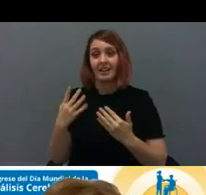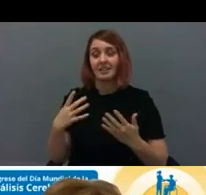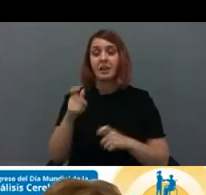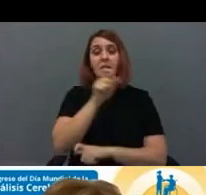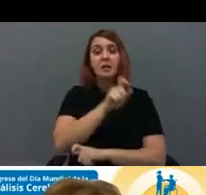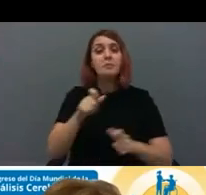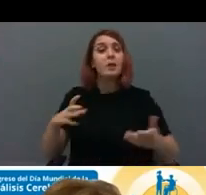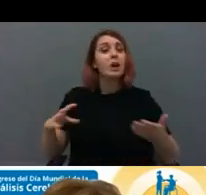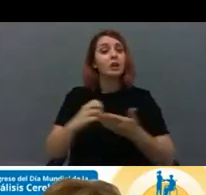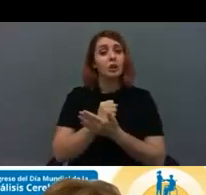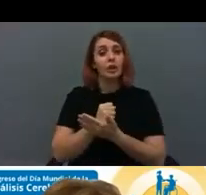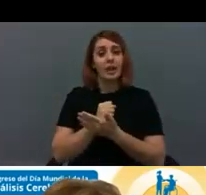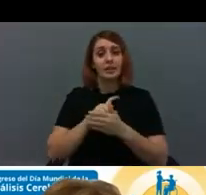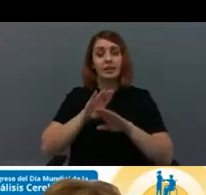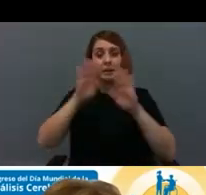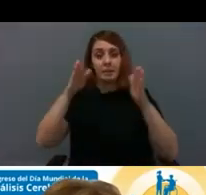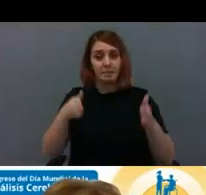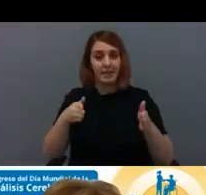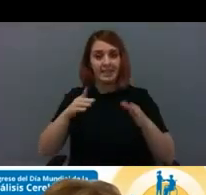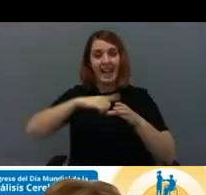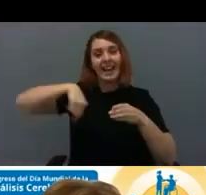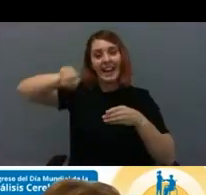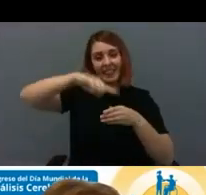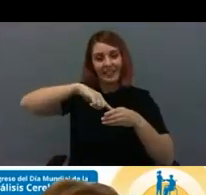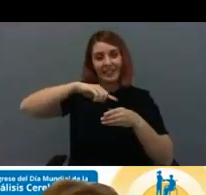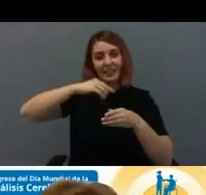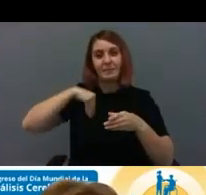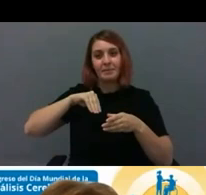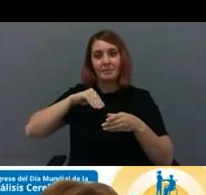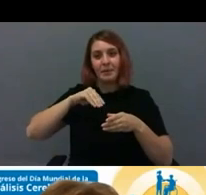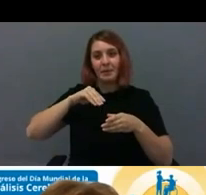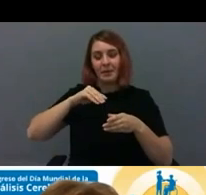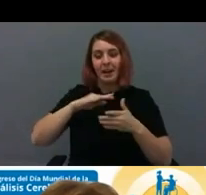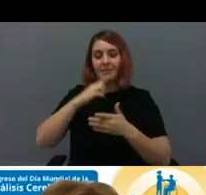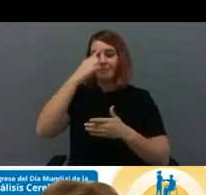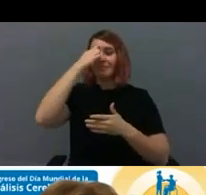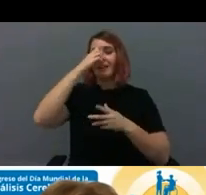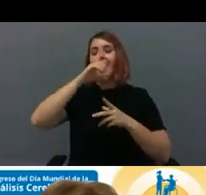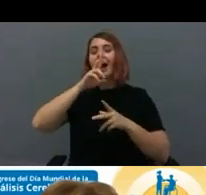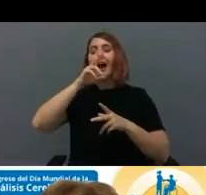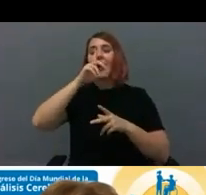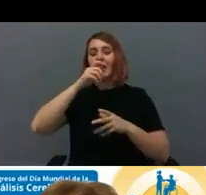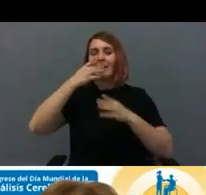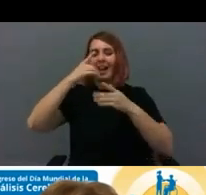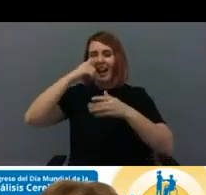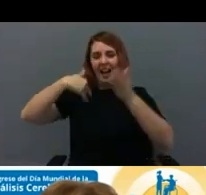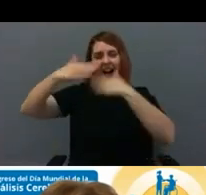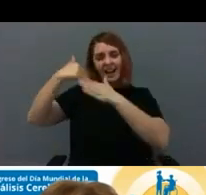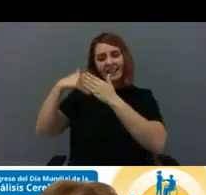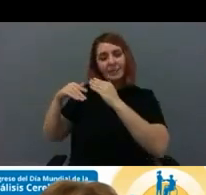las personas que habéis configurado esta mesa redonda que me remitía a esa mesa de camilla, a ese poder